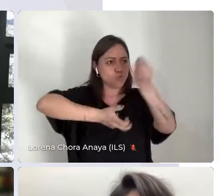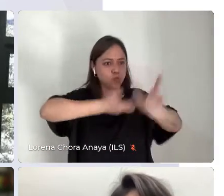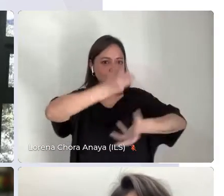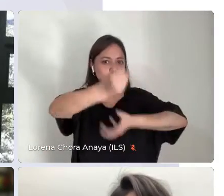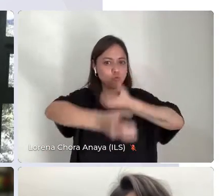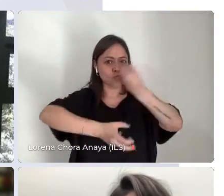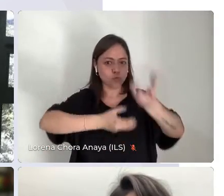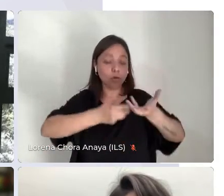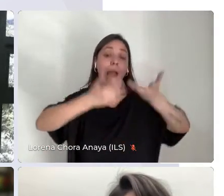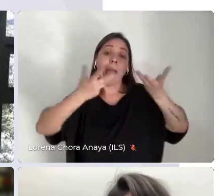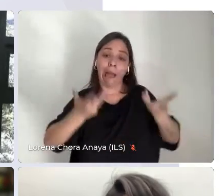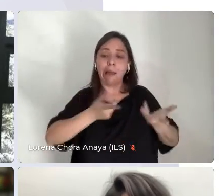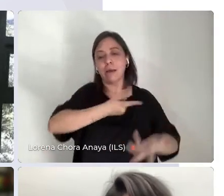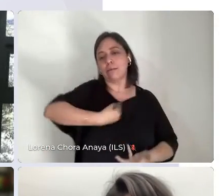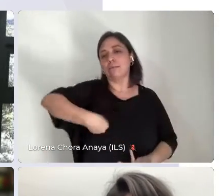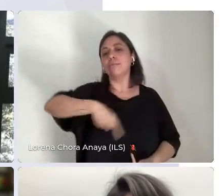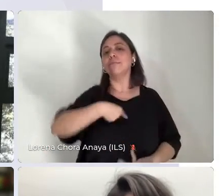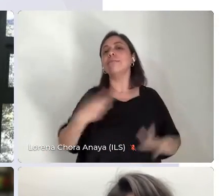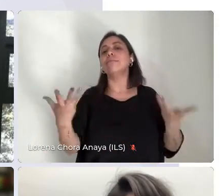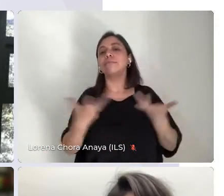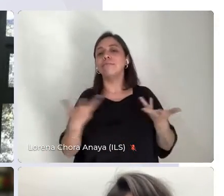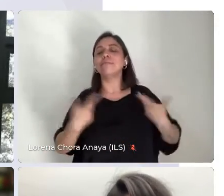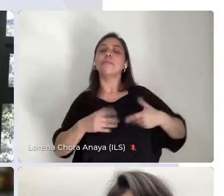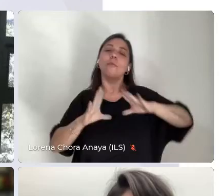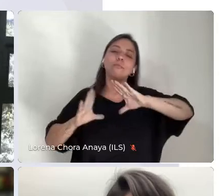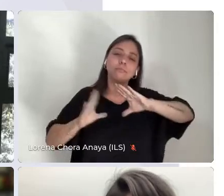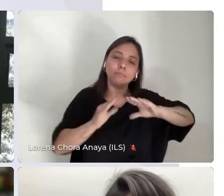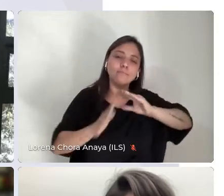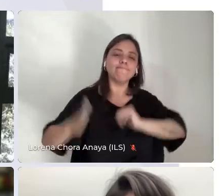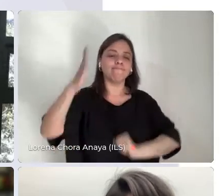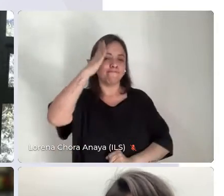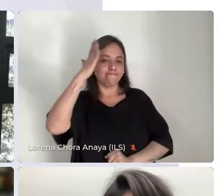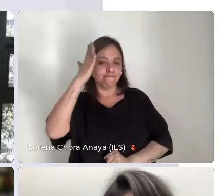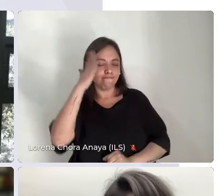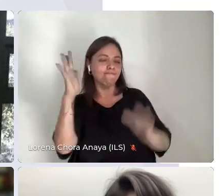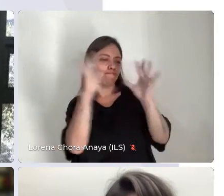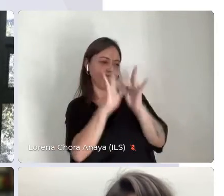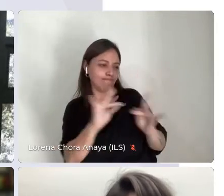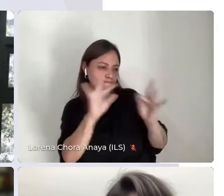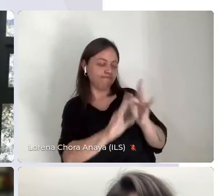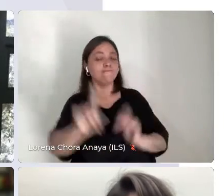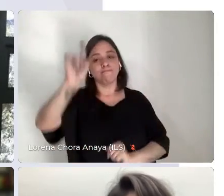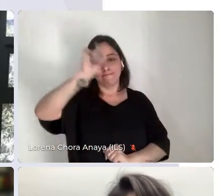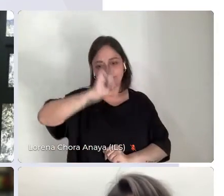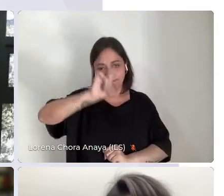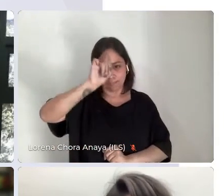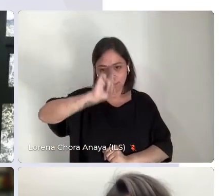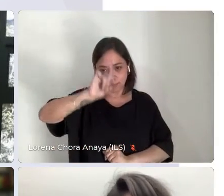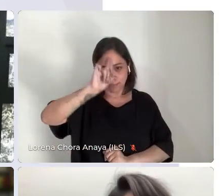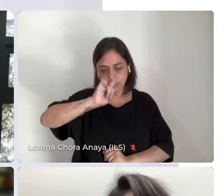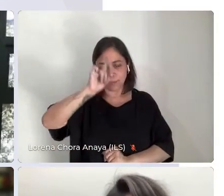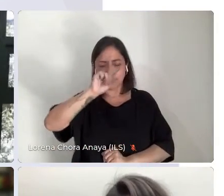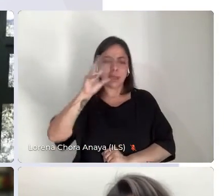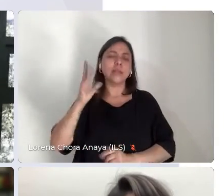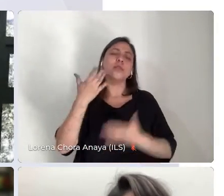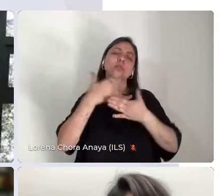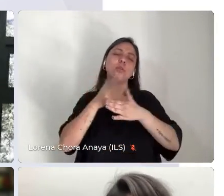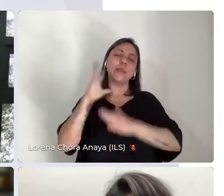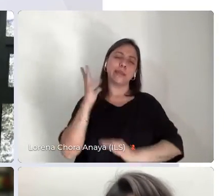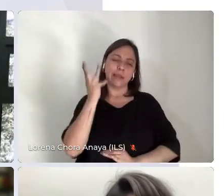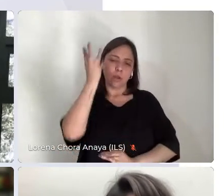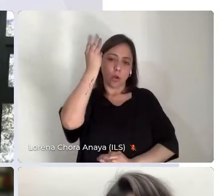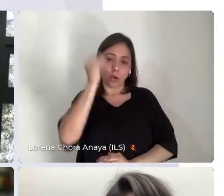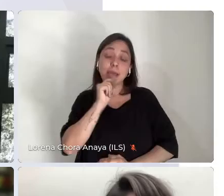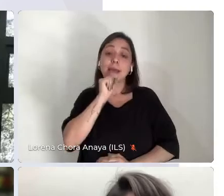mentoría, conectamos además con personas expertas en algunas líneas tecnológicas para poder brindar acompañamiento y